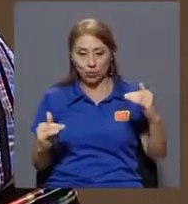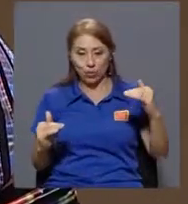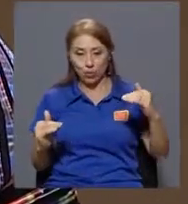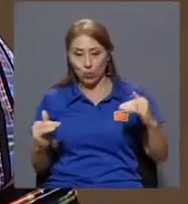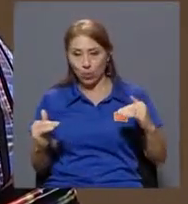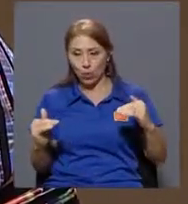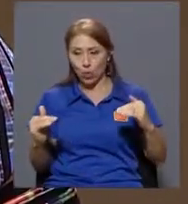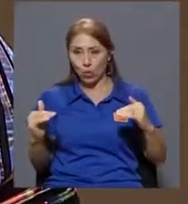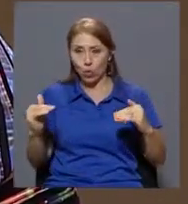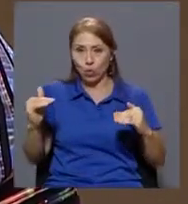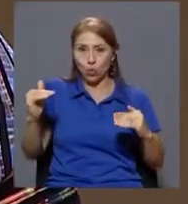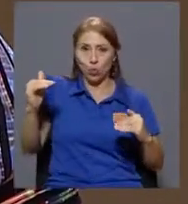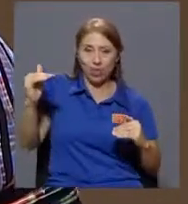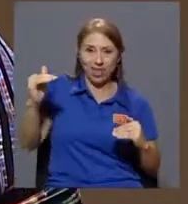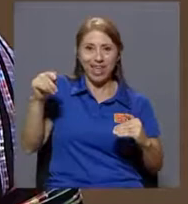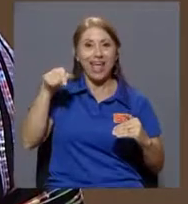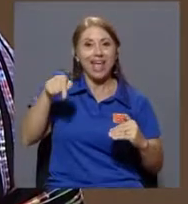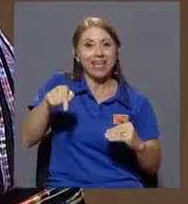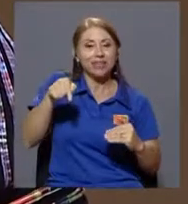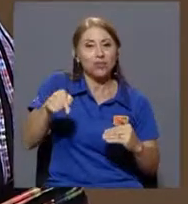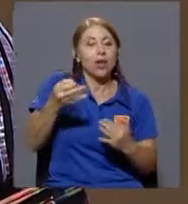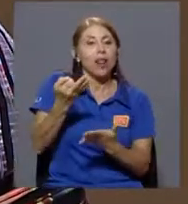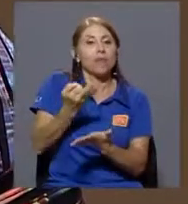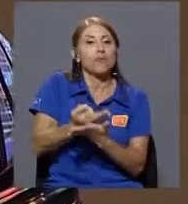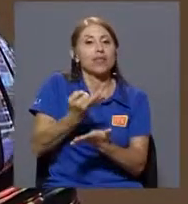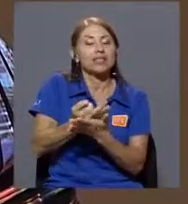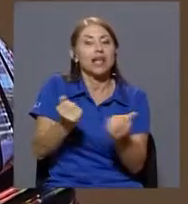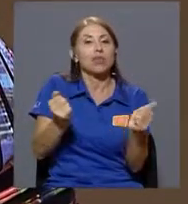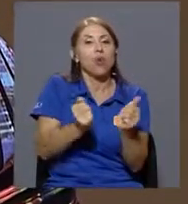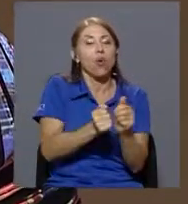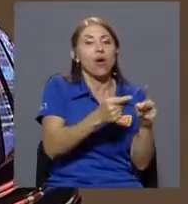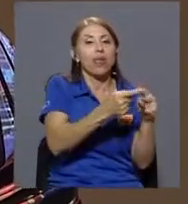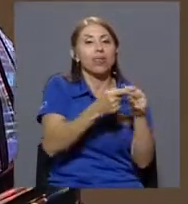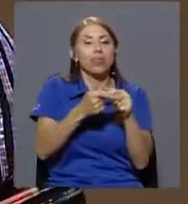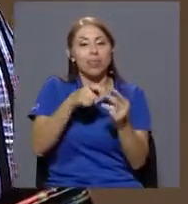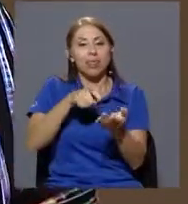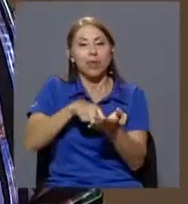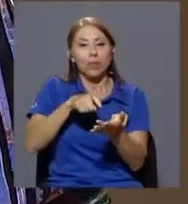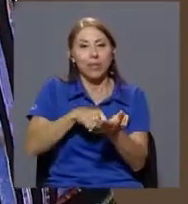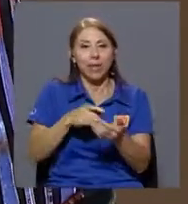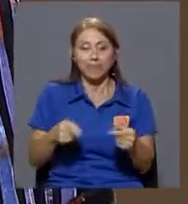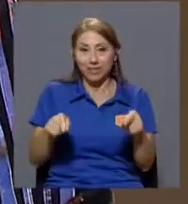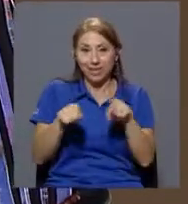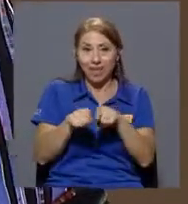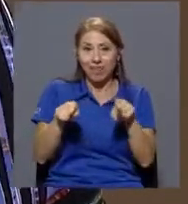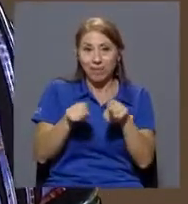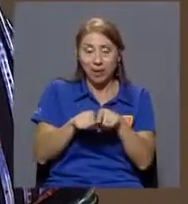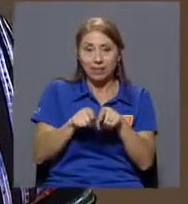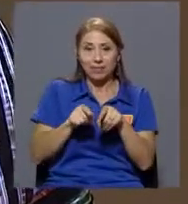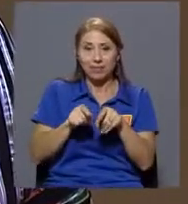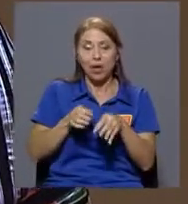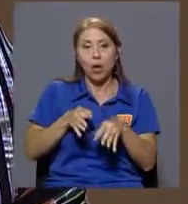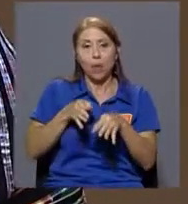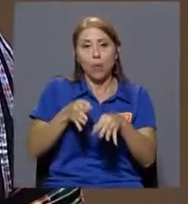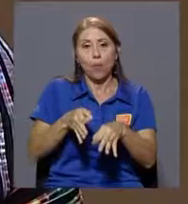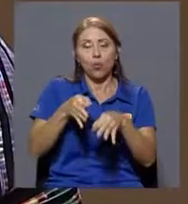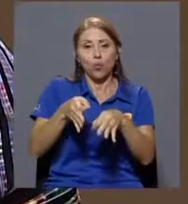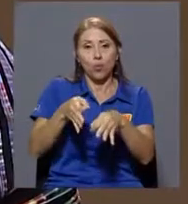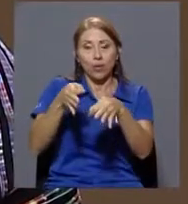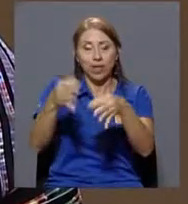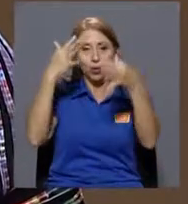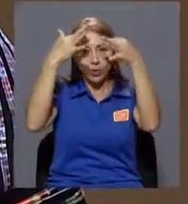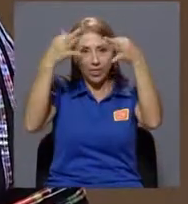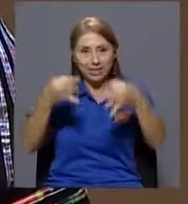hemos financiado fundamentalmente con deuda y además posponiendo decisiones de